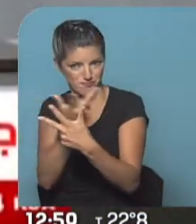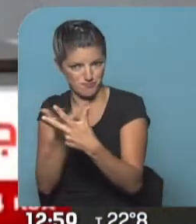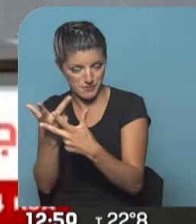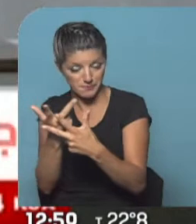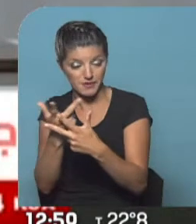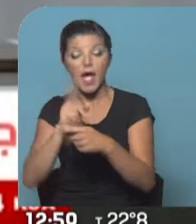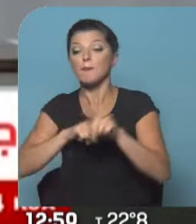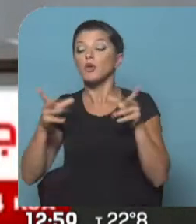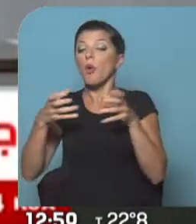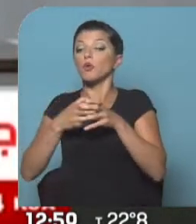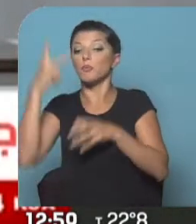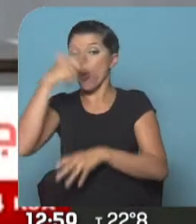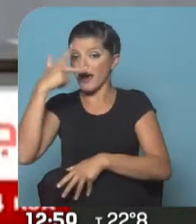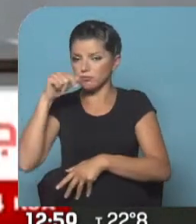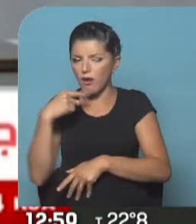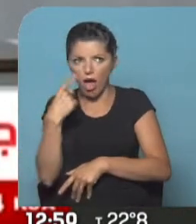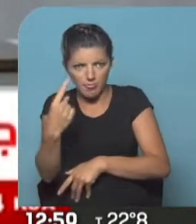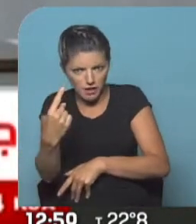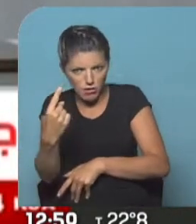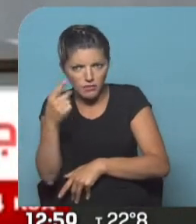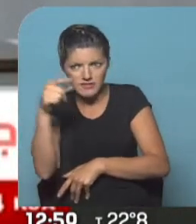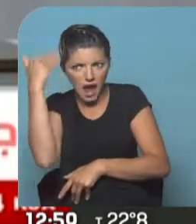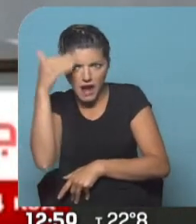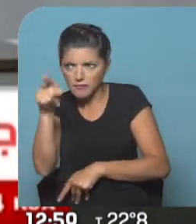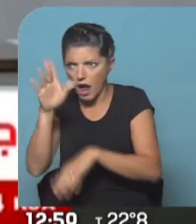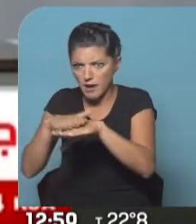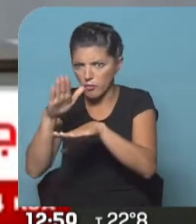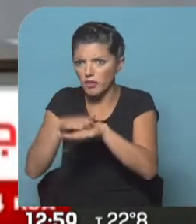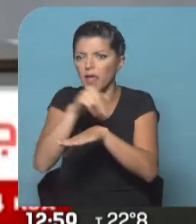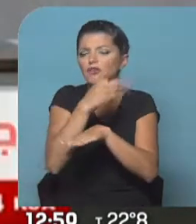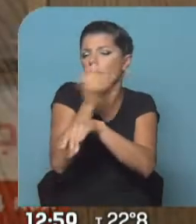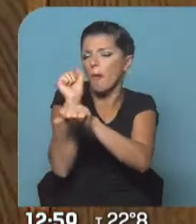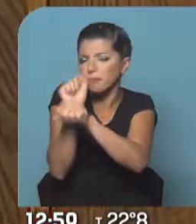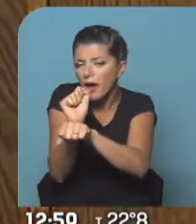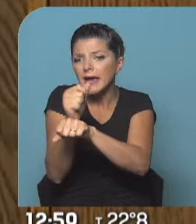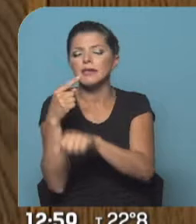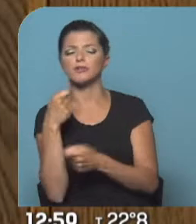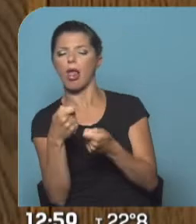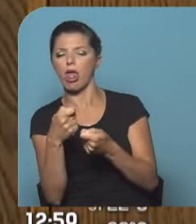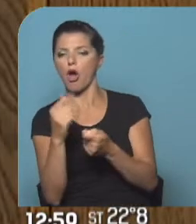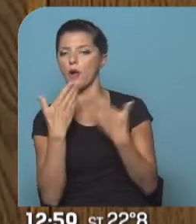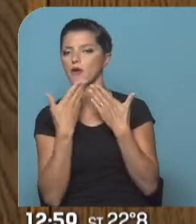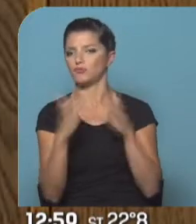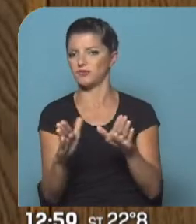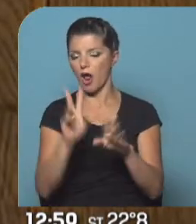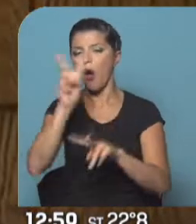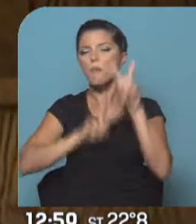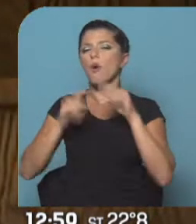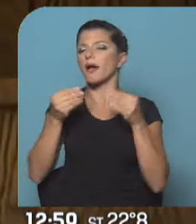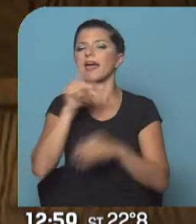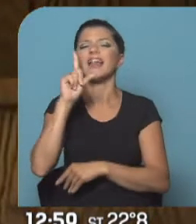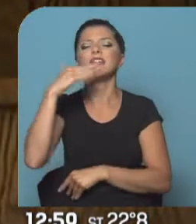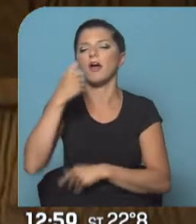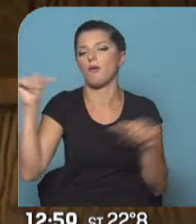Hezbollah acusó a los saudíes de mantener a Hariri como rehén y obligarlo a renunciar para desestabilizar al Líbano.